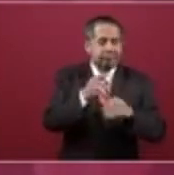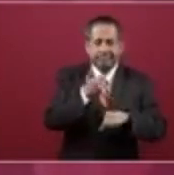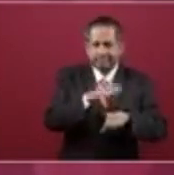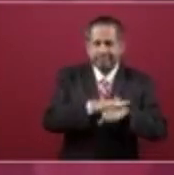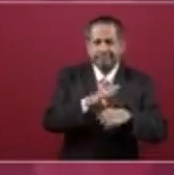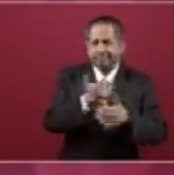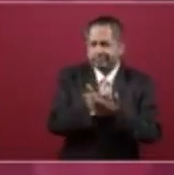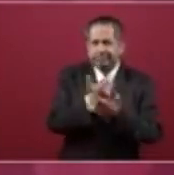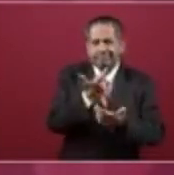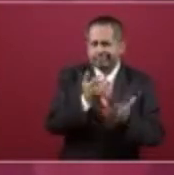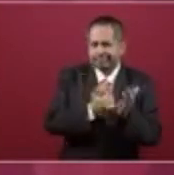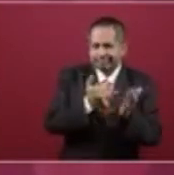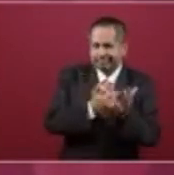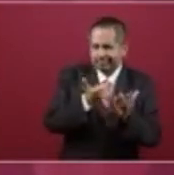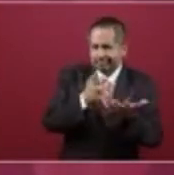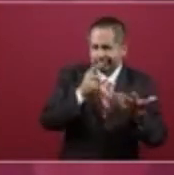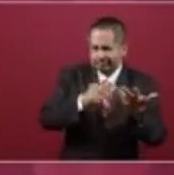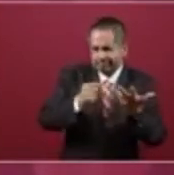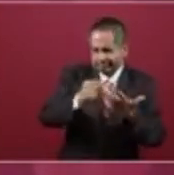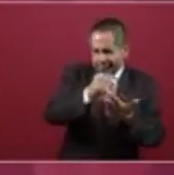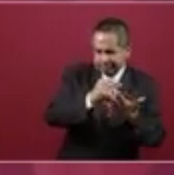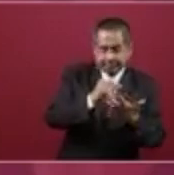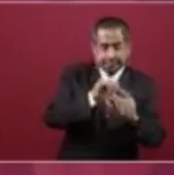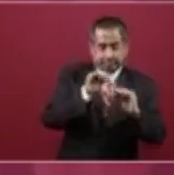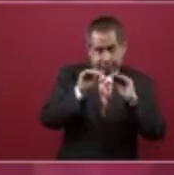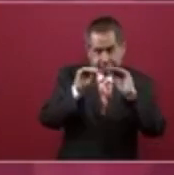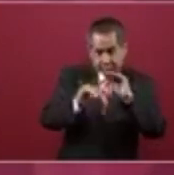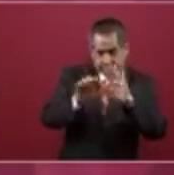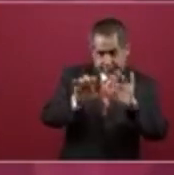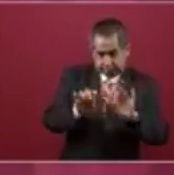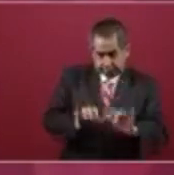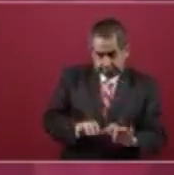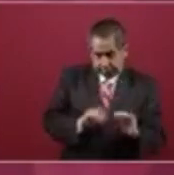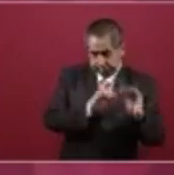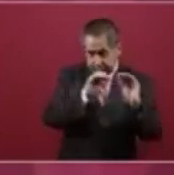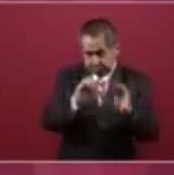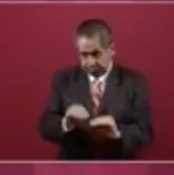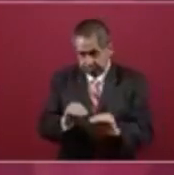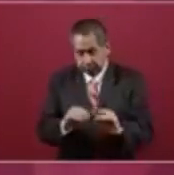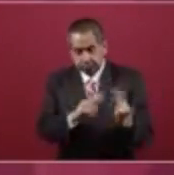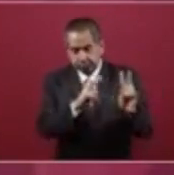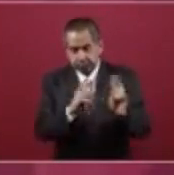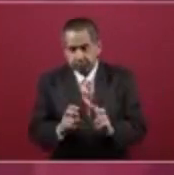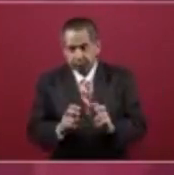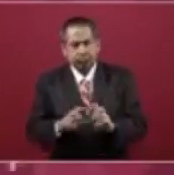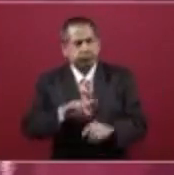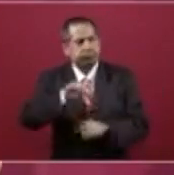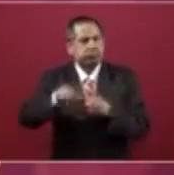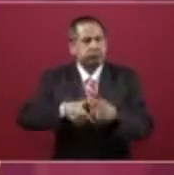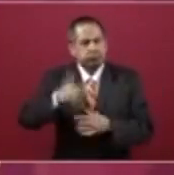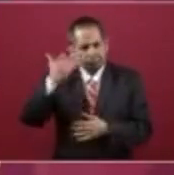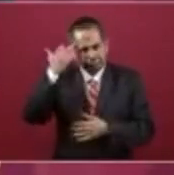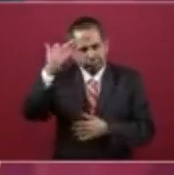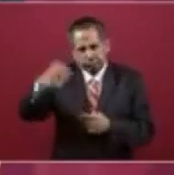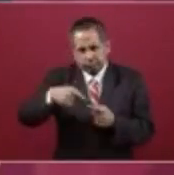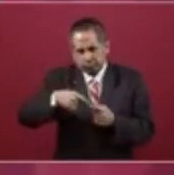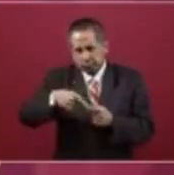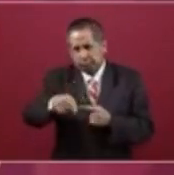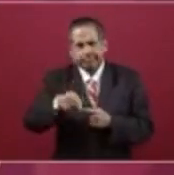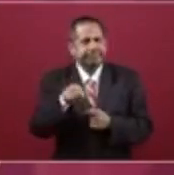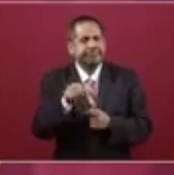financieras y económicas, y en un periodo de tiempo que